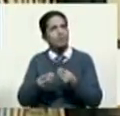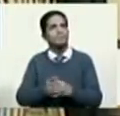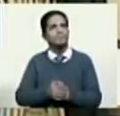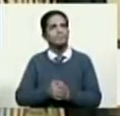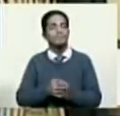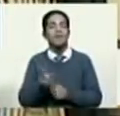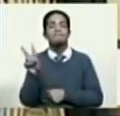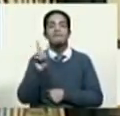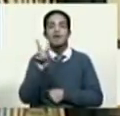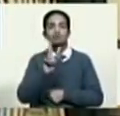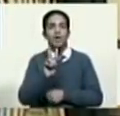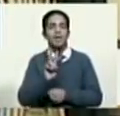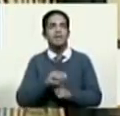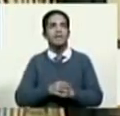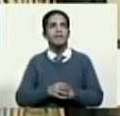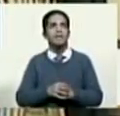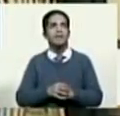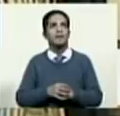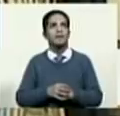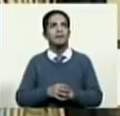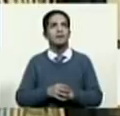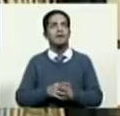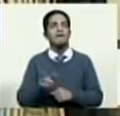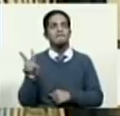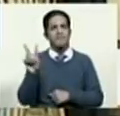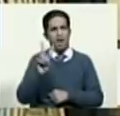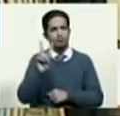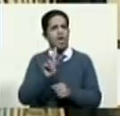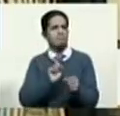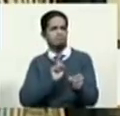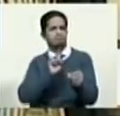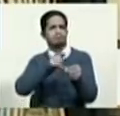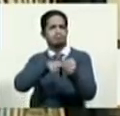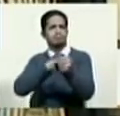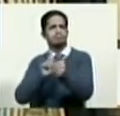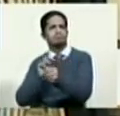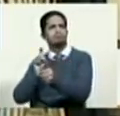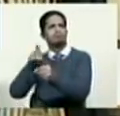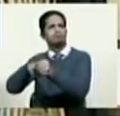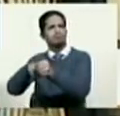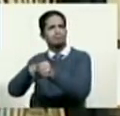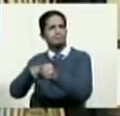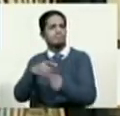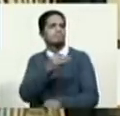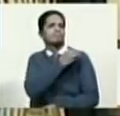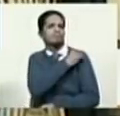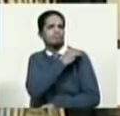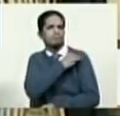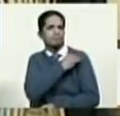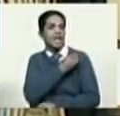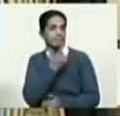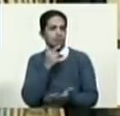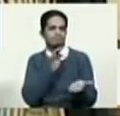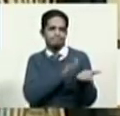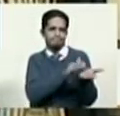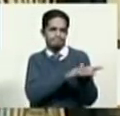Venezuela suscribe plenamente y se incorpora a las convocatorias del mecanismo de Montevideo.